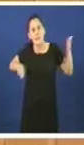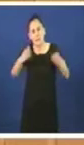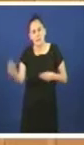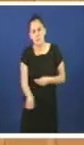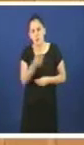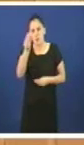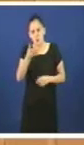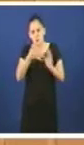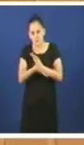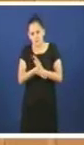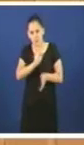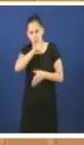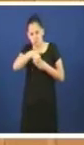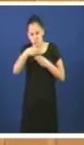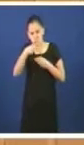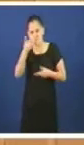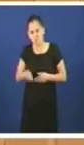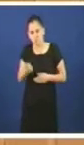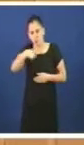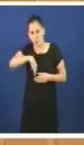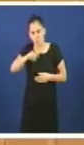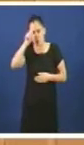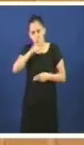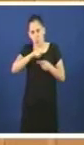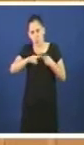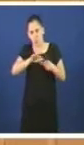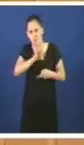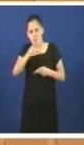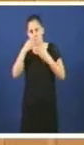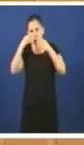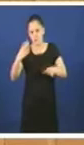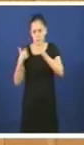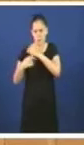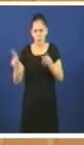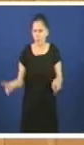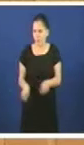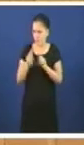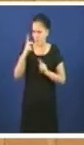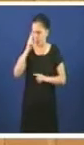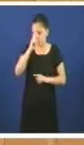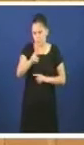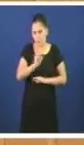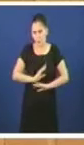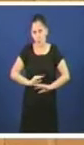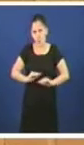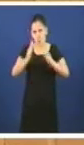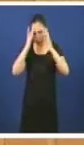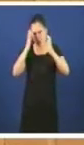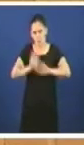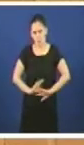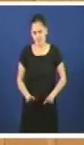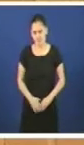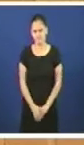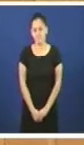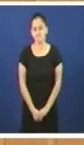nosa historia a nuestra cultura os respetamos con independencia de su procedencia e2e un ideario o que si